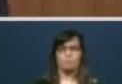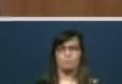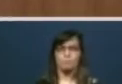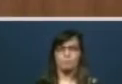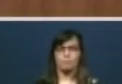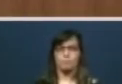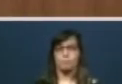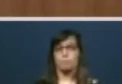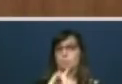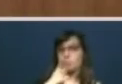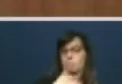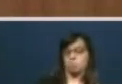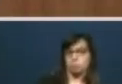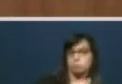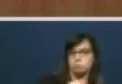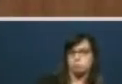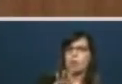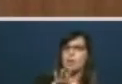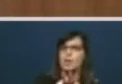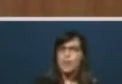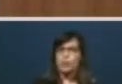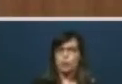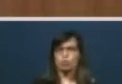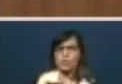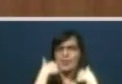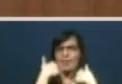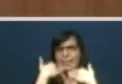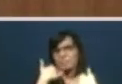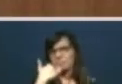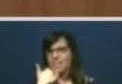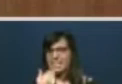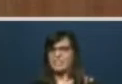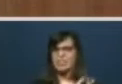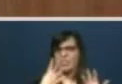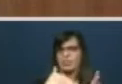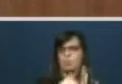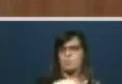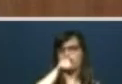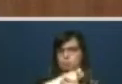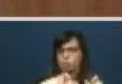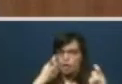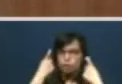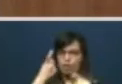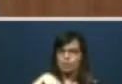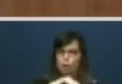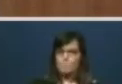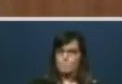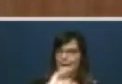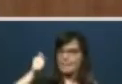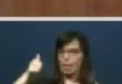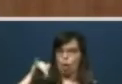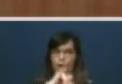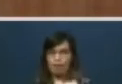por un lado y en relación con los casi 19 mil estudiantes que reciben en la comunidad beca del estado